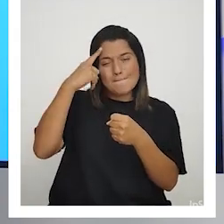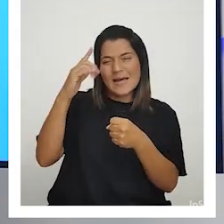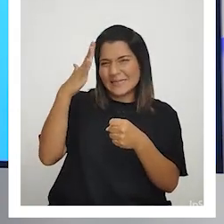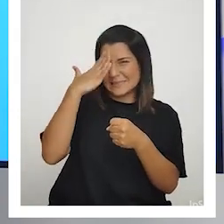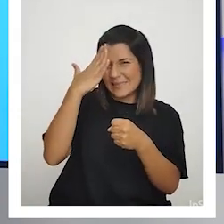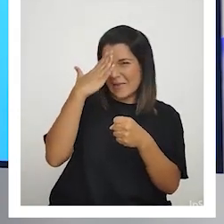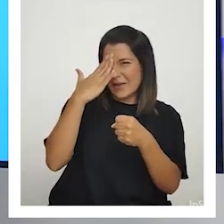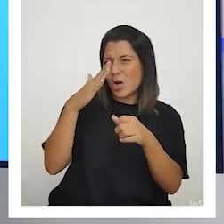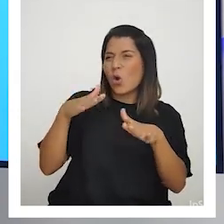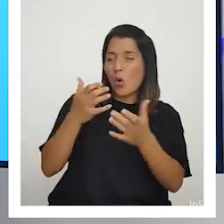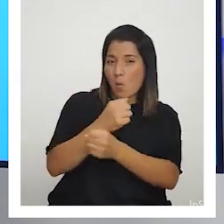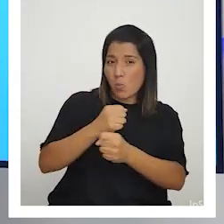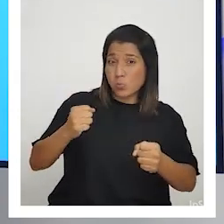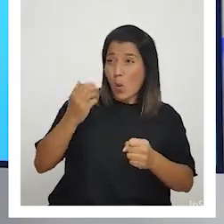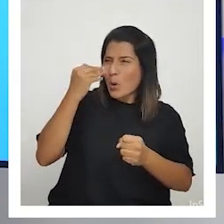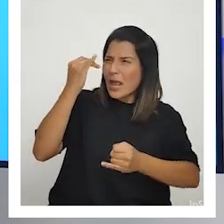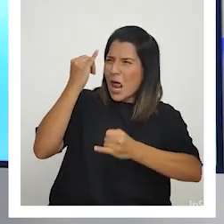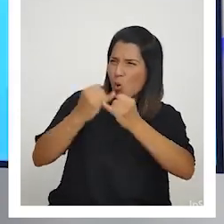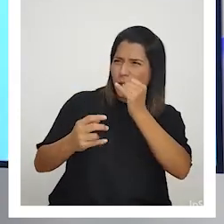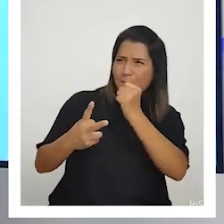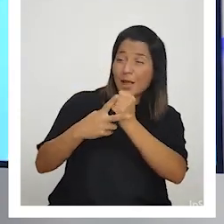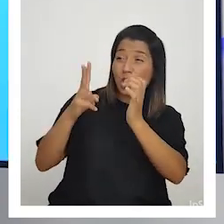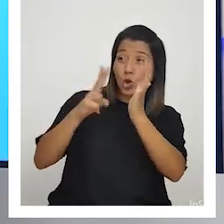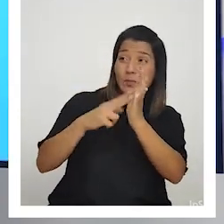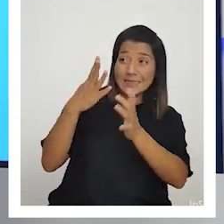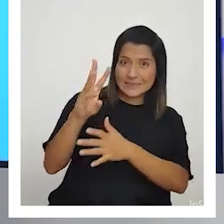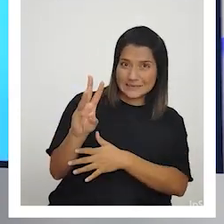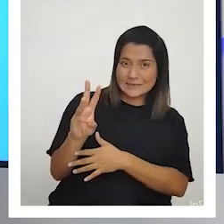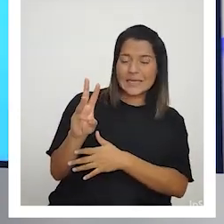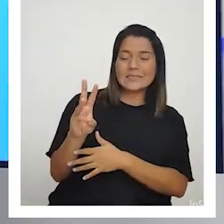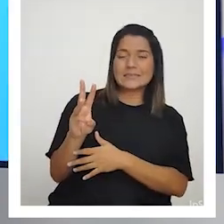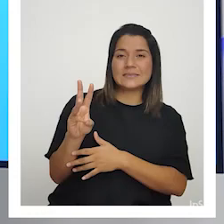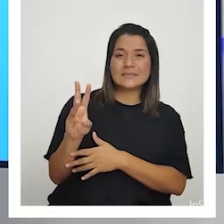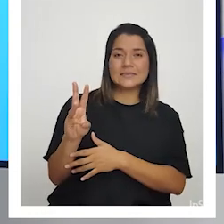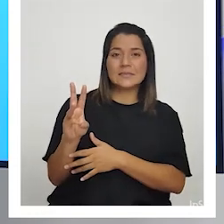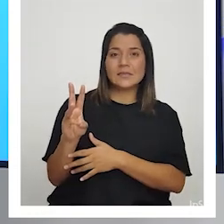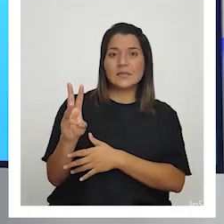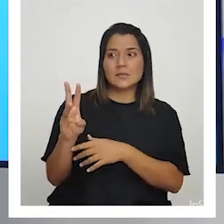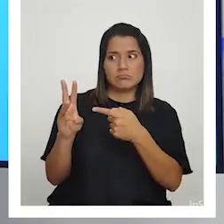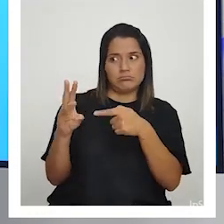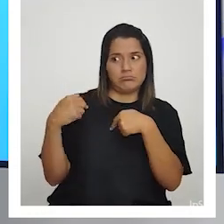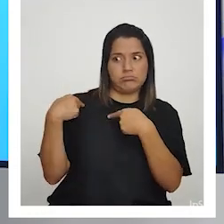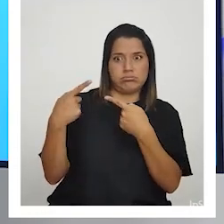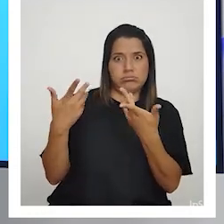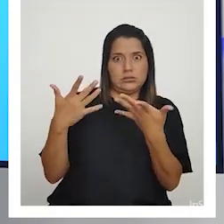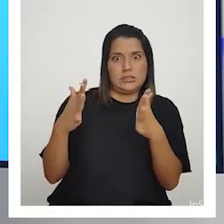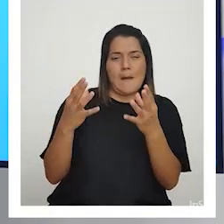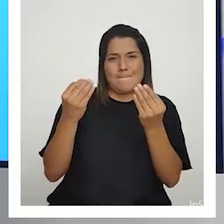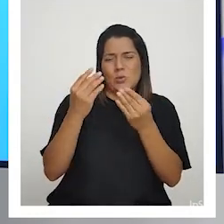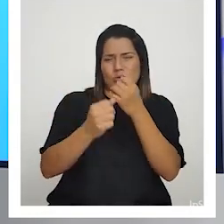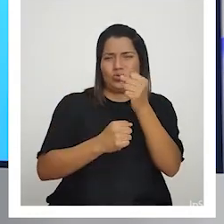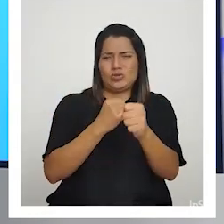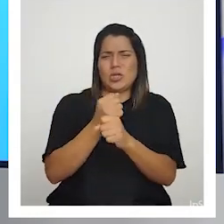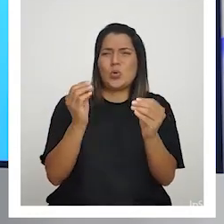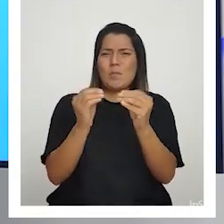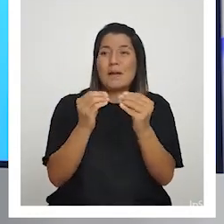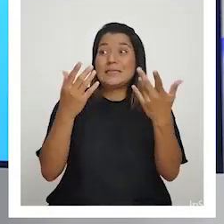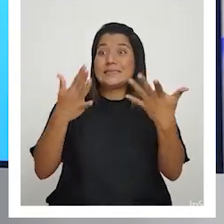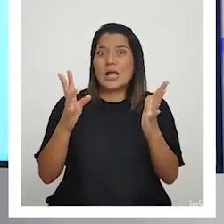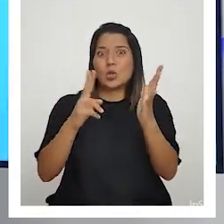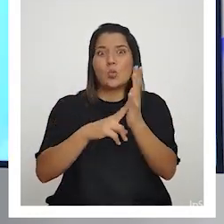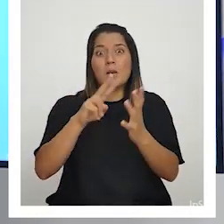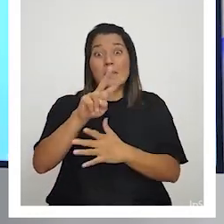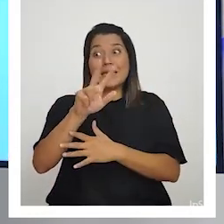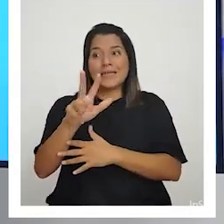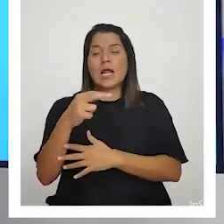es de 2016, que creo que fue los datos que usted menciona. Han pasado muchos años, estamos en el 2023, pasamos una pandemia que nos obligó a